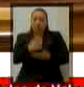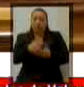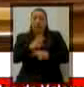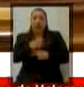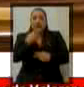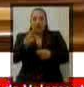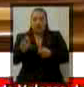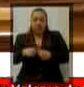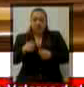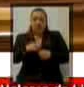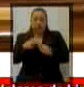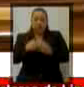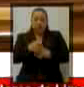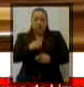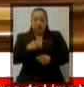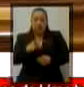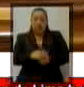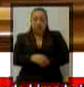son la integración de todas estas.